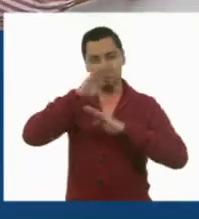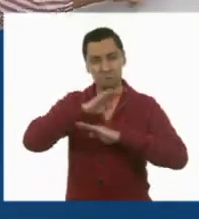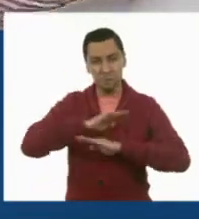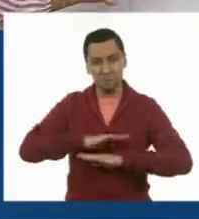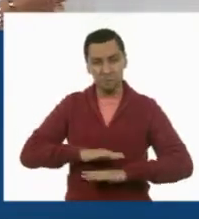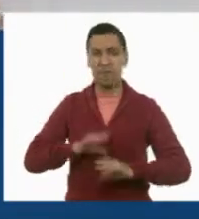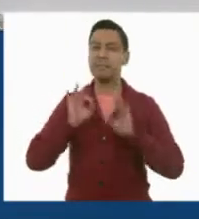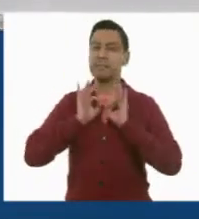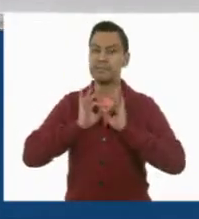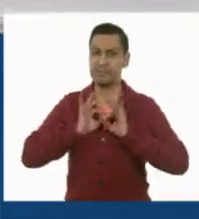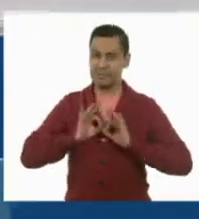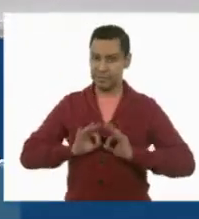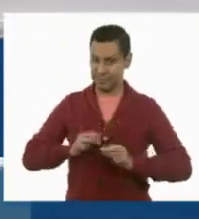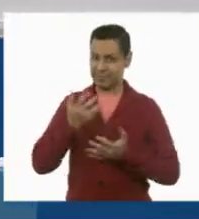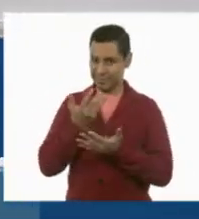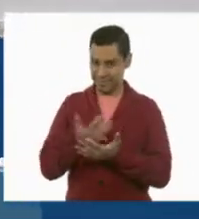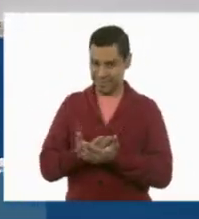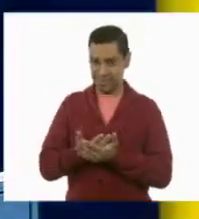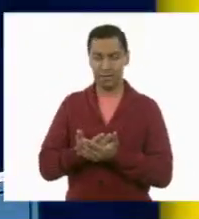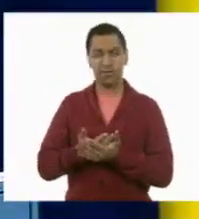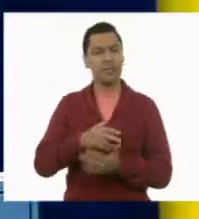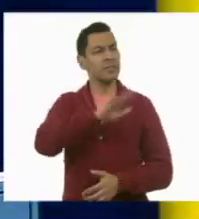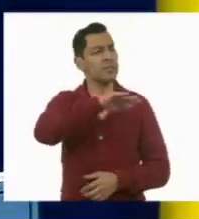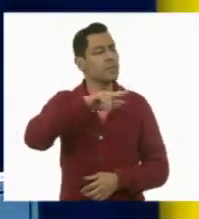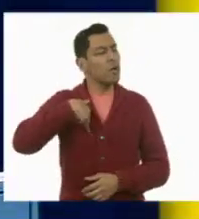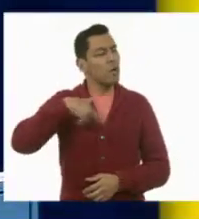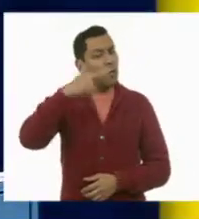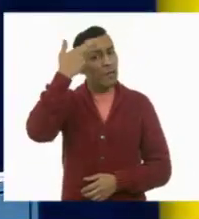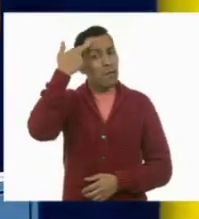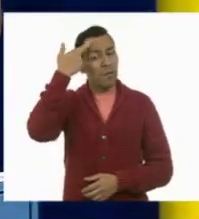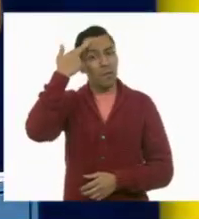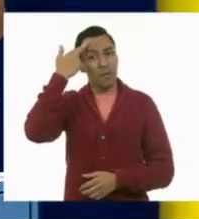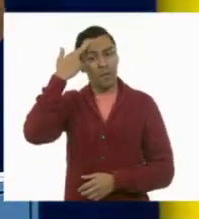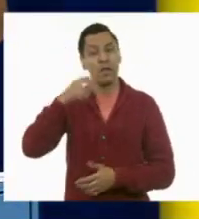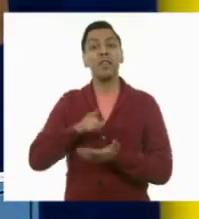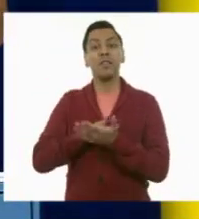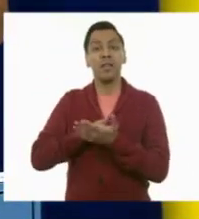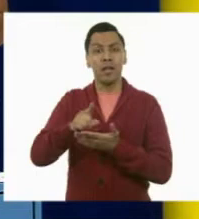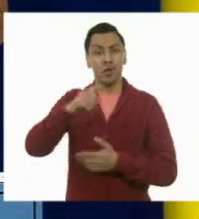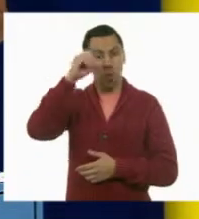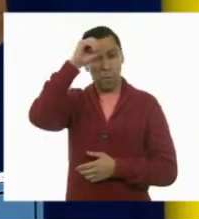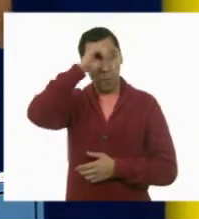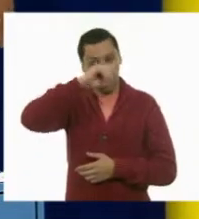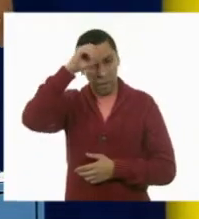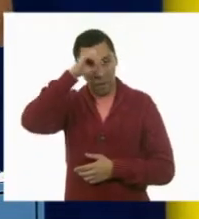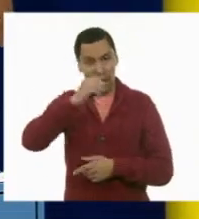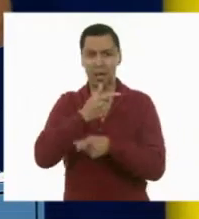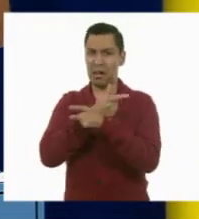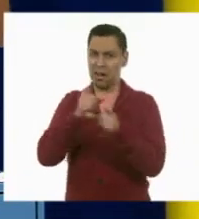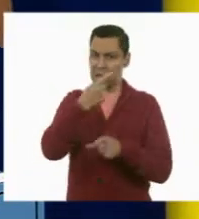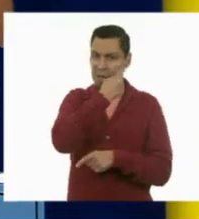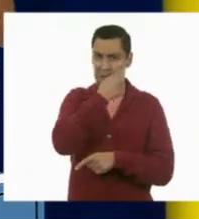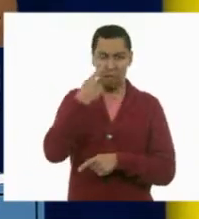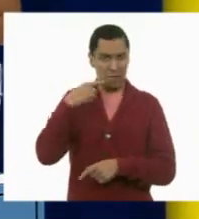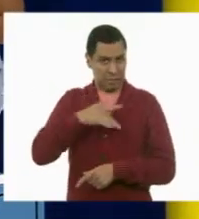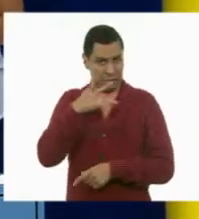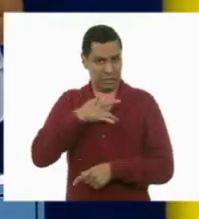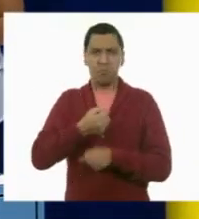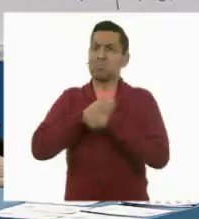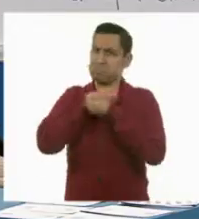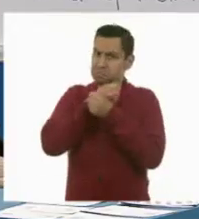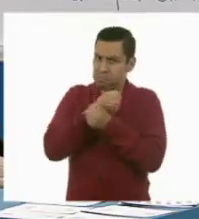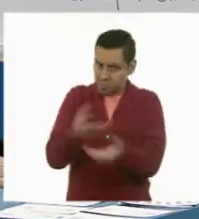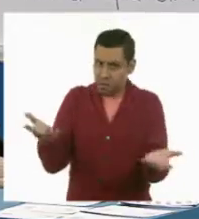Y también recuerdo que en la sesión anterior vimos el derecho a opinar y a decir libremente lo que pensamos. Muy bien, ese